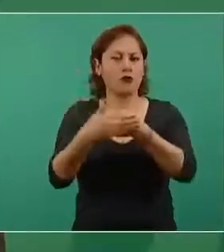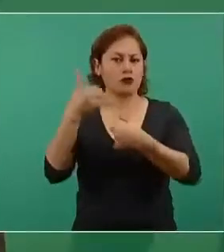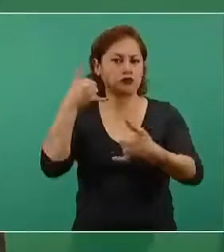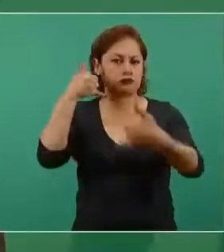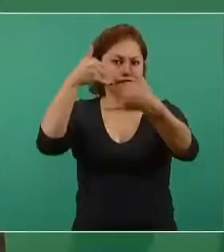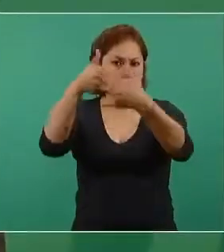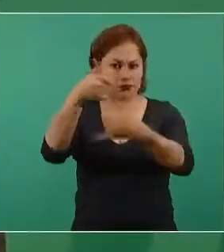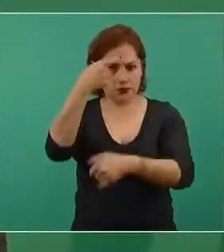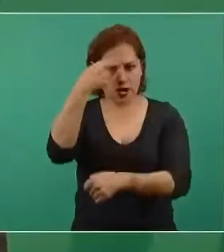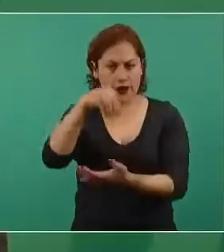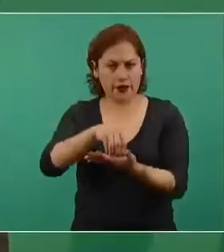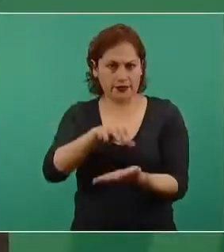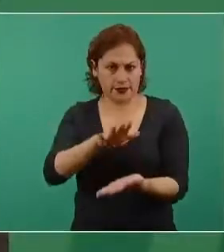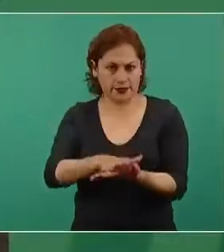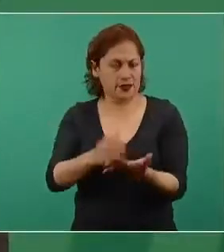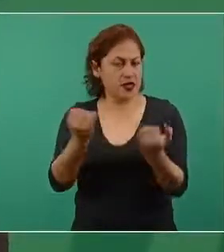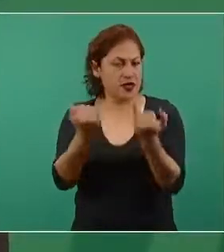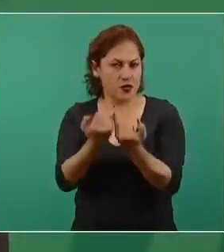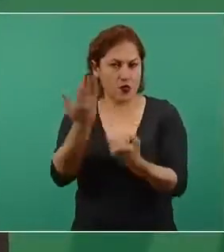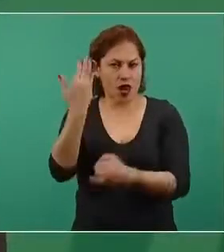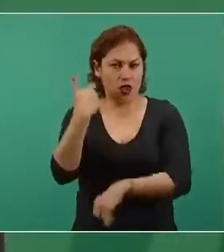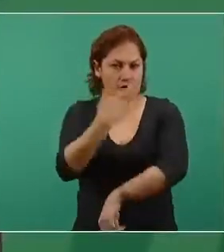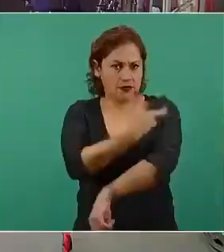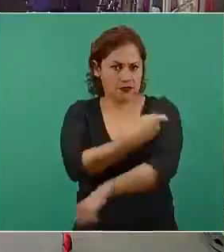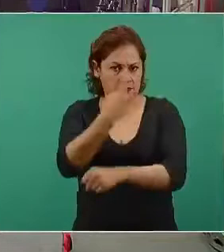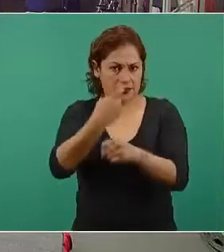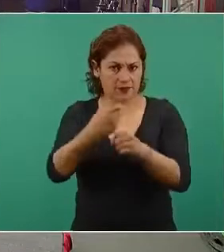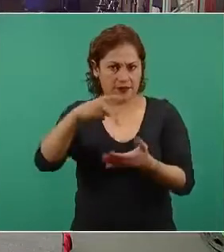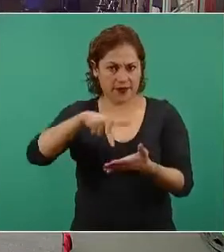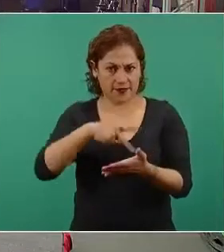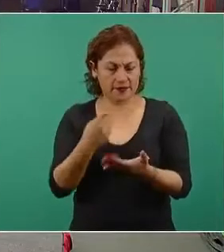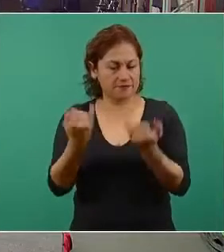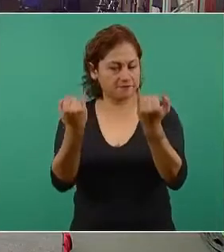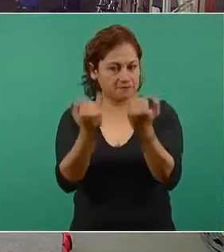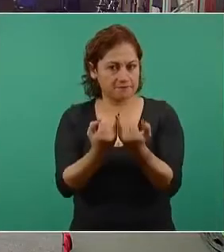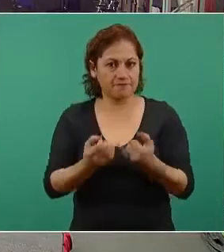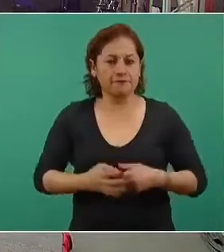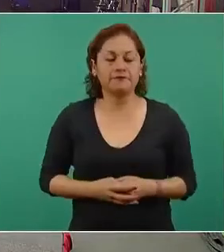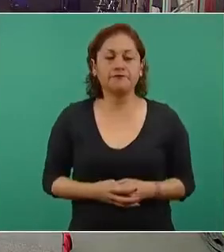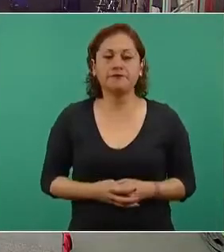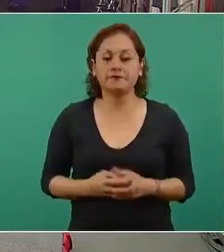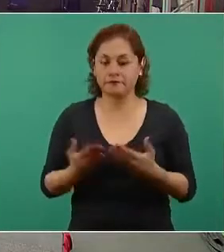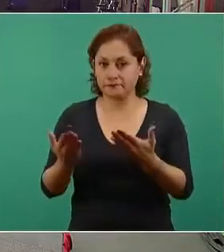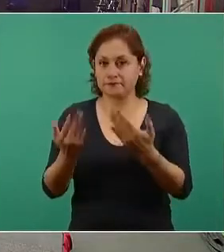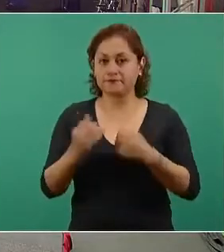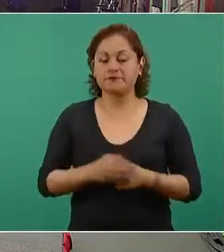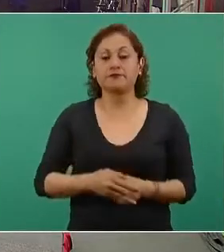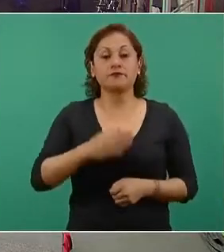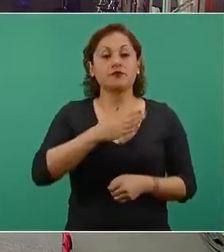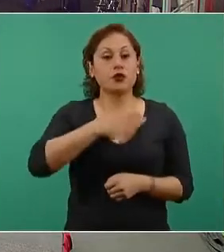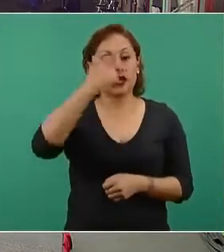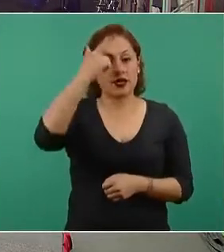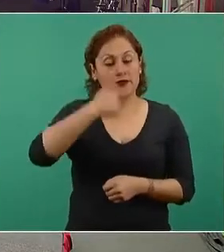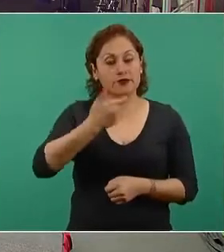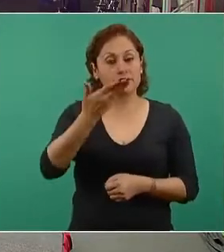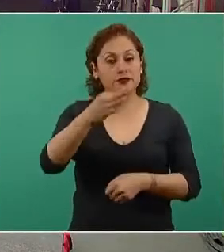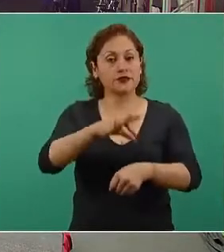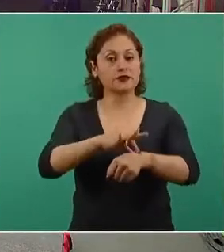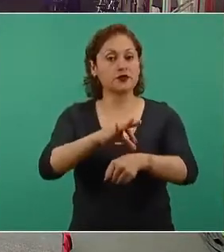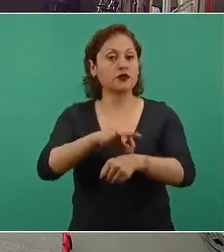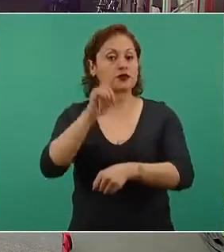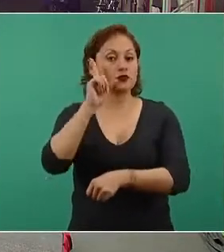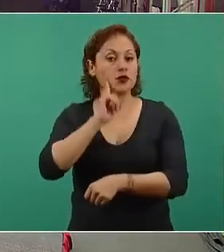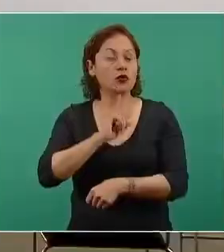primer dosis. Adelante, por favor. Gracias. Buenas noches, doctora. Gabriela